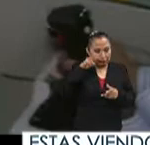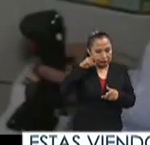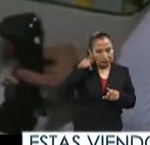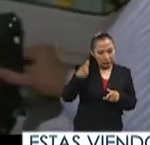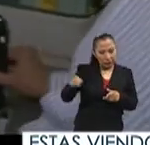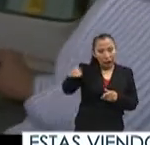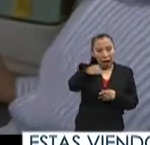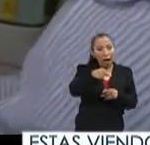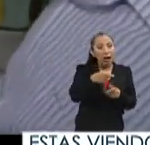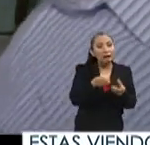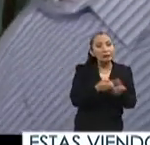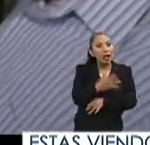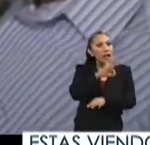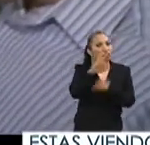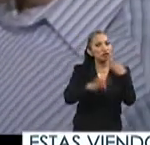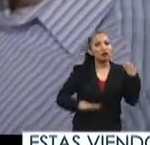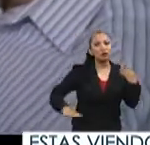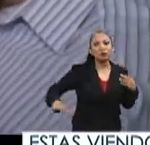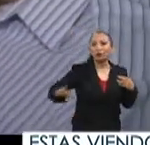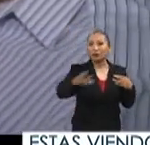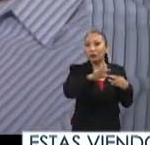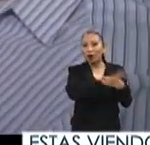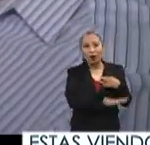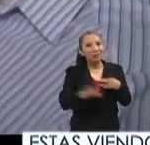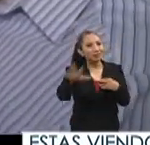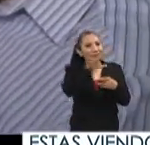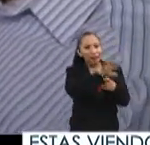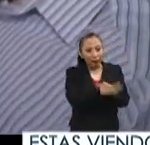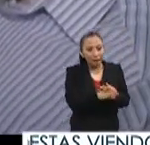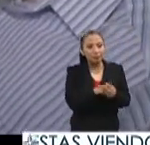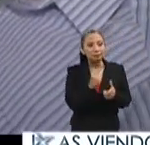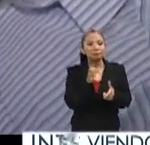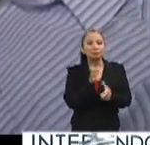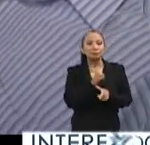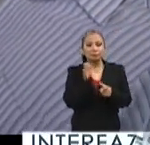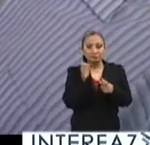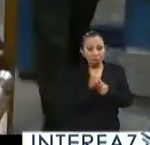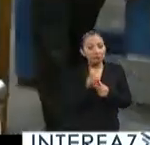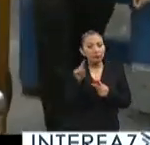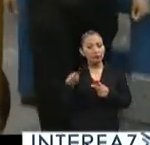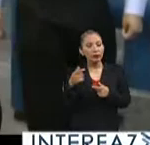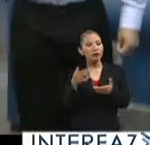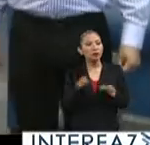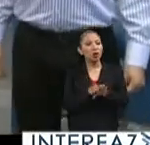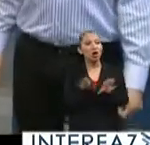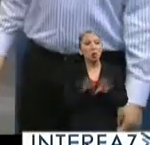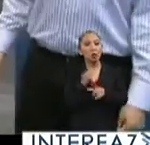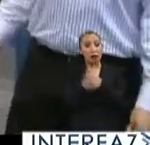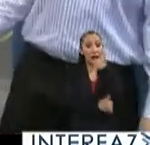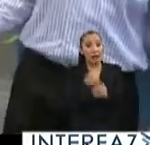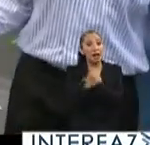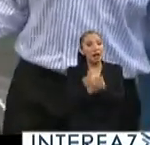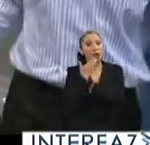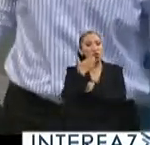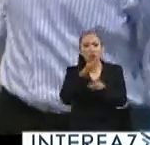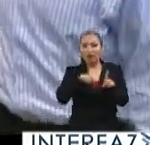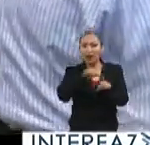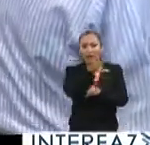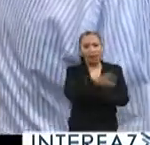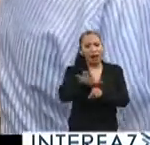cuenta, está saliendo en todas áreas. Entonces es una carrera